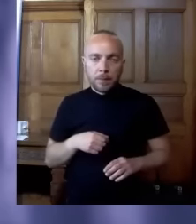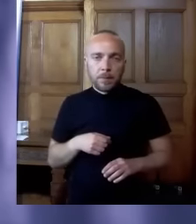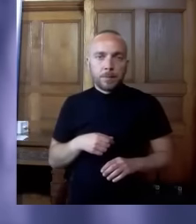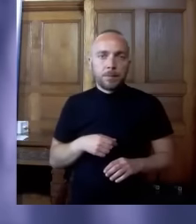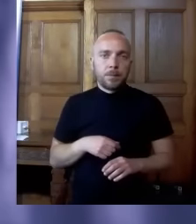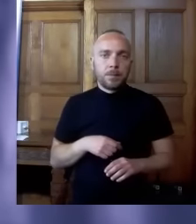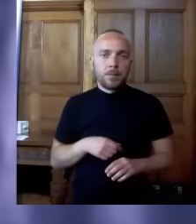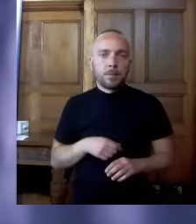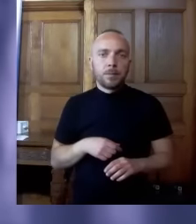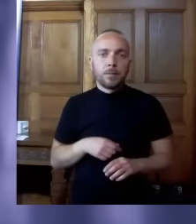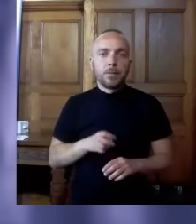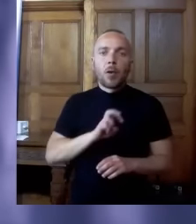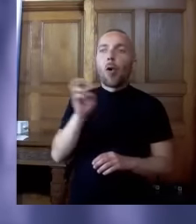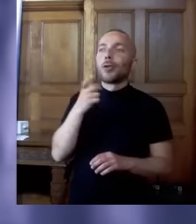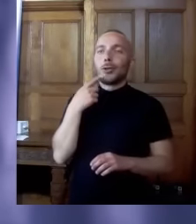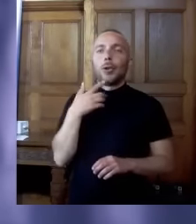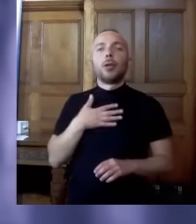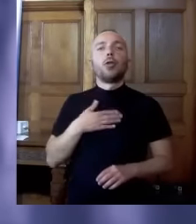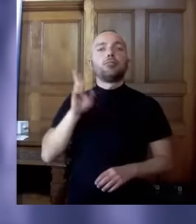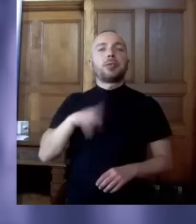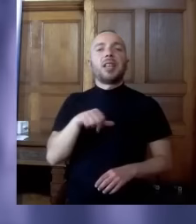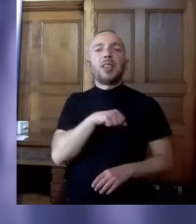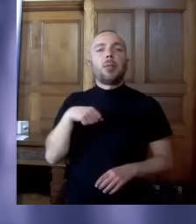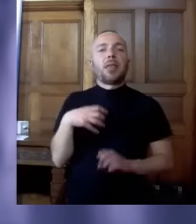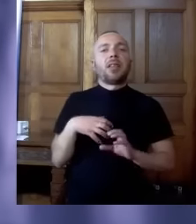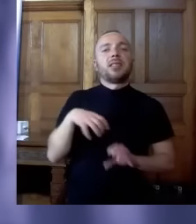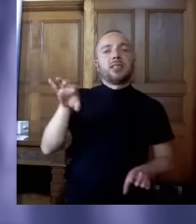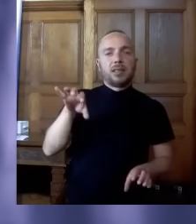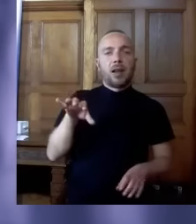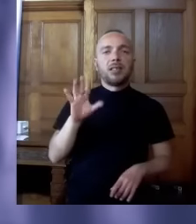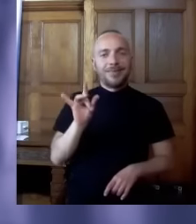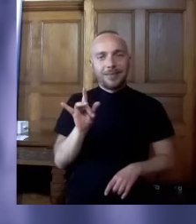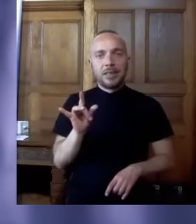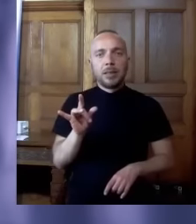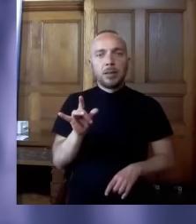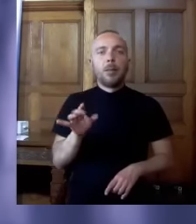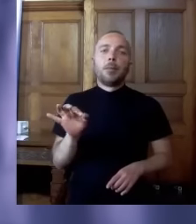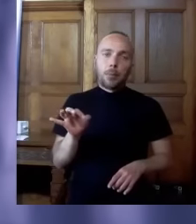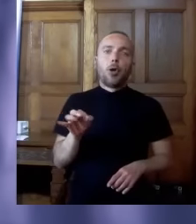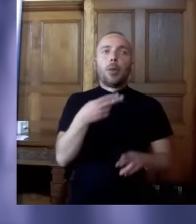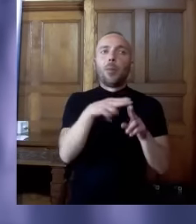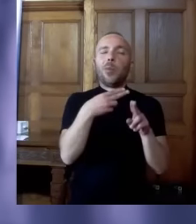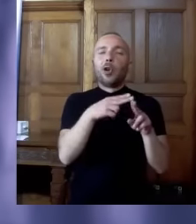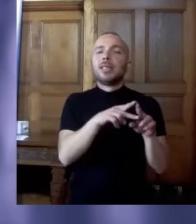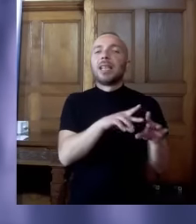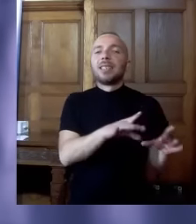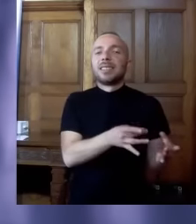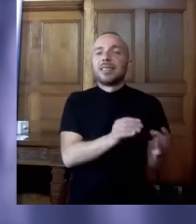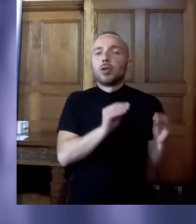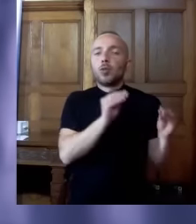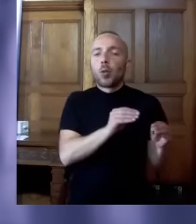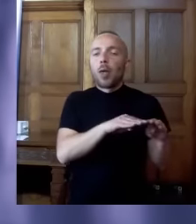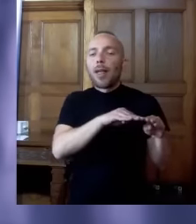bien debiesen serlo y del mismo modo independentistas Sí pero de las políticas materiales que generan